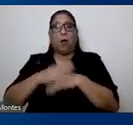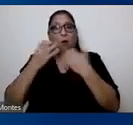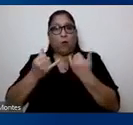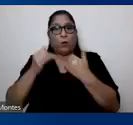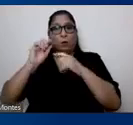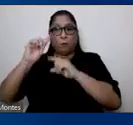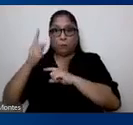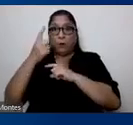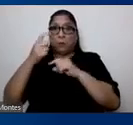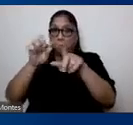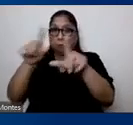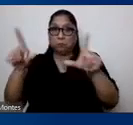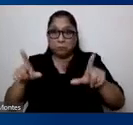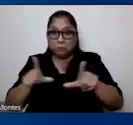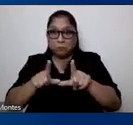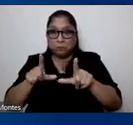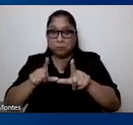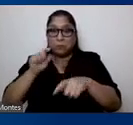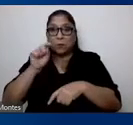primera sala